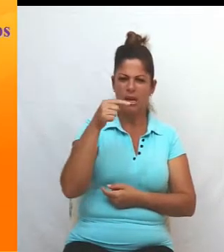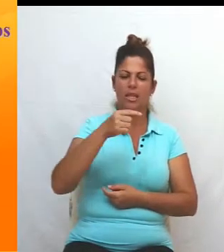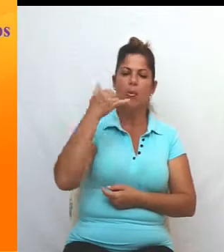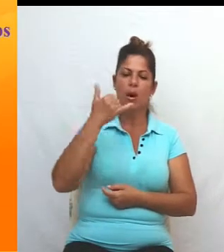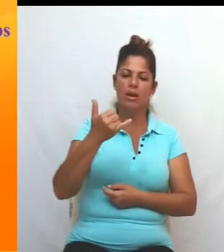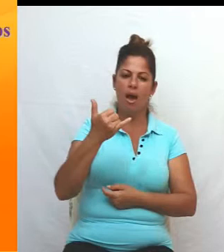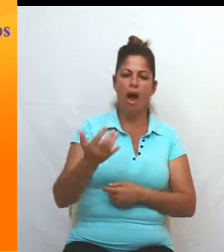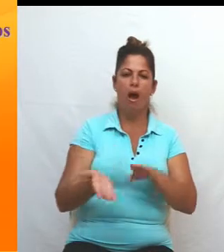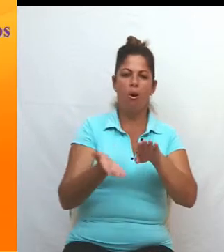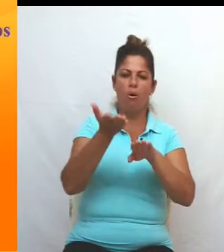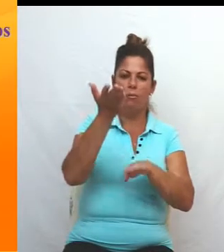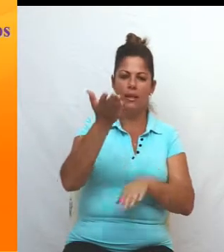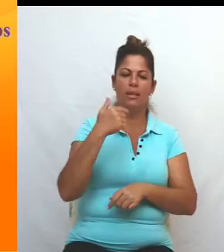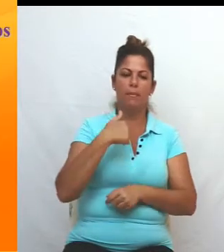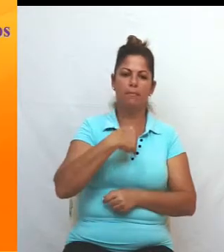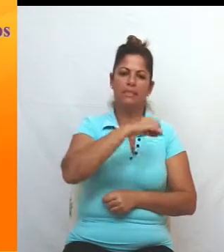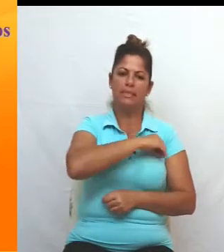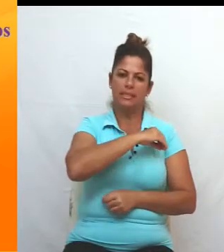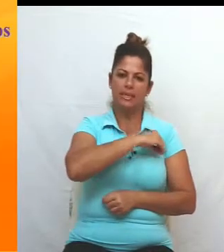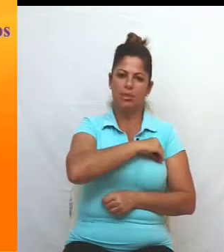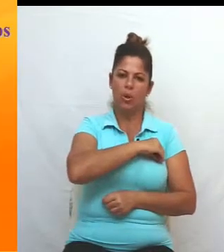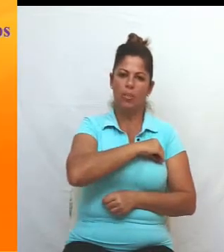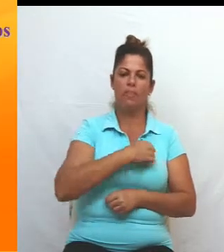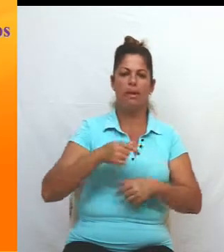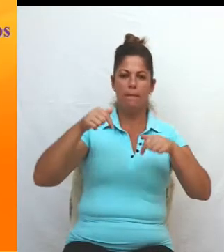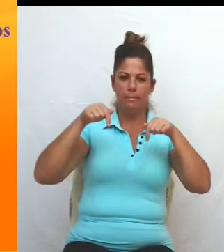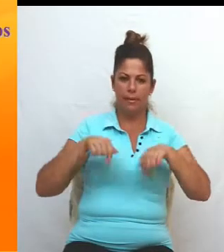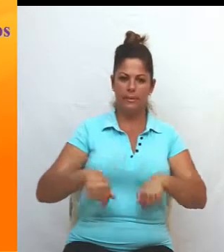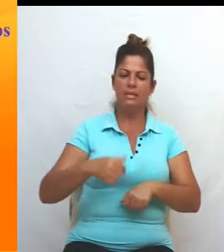nuestra sensación de presencia y de bienestar